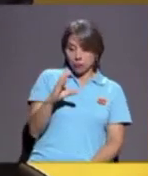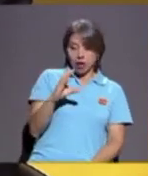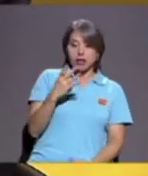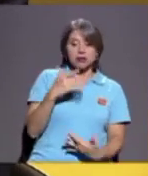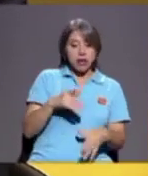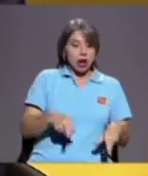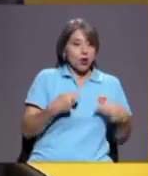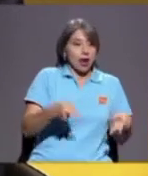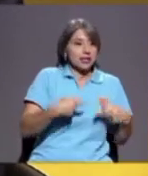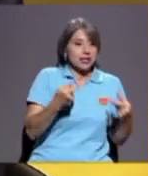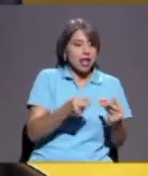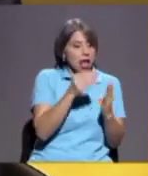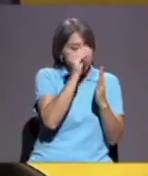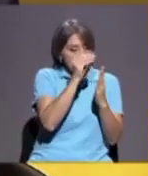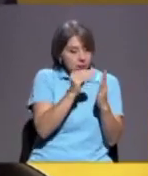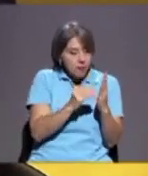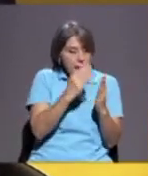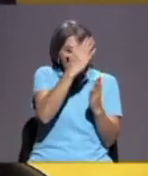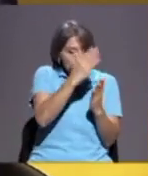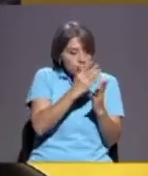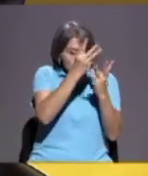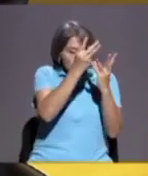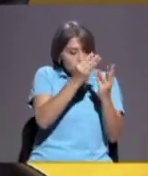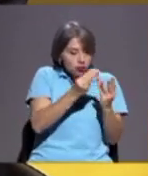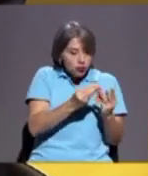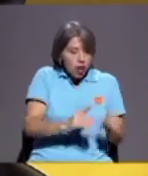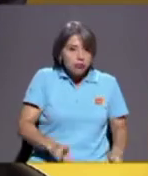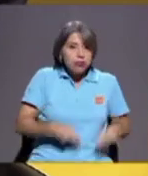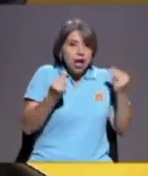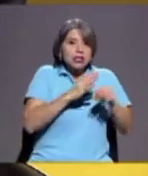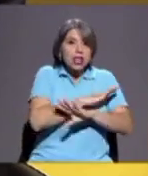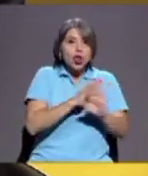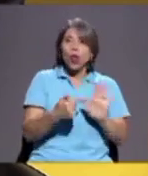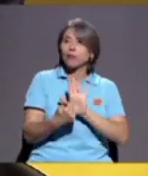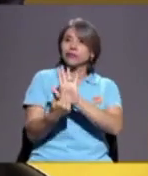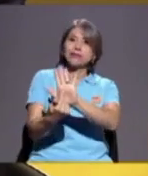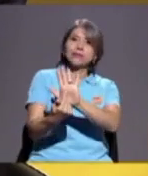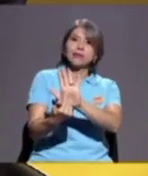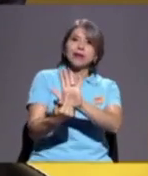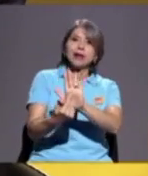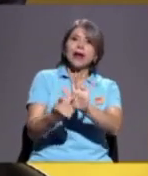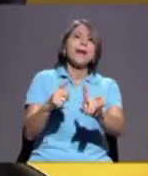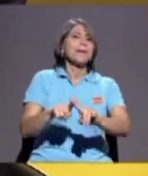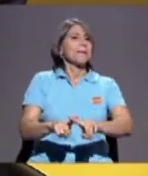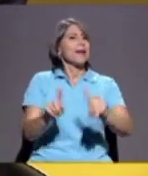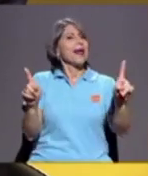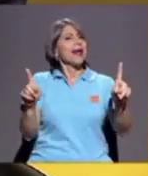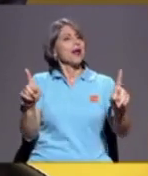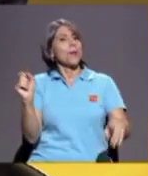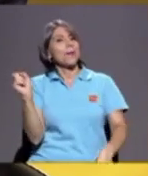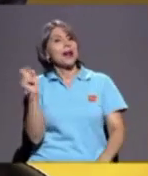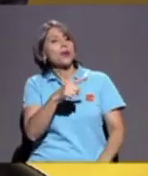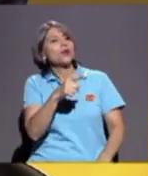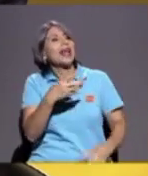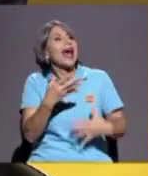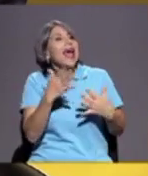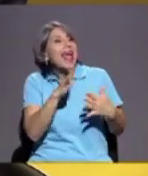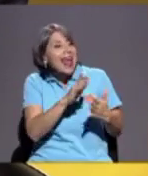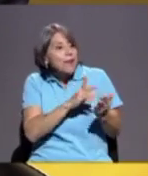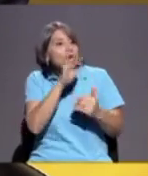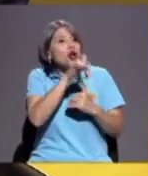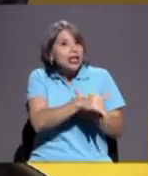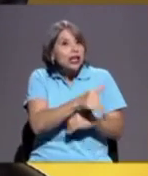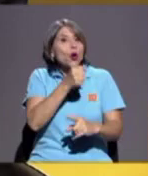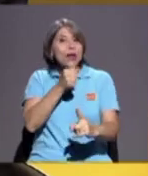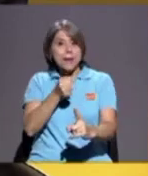financieros, el balance de situación, etcétera, lo gasté absolutamente todo. Pero a la pregunta, ¿qué impacto tuvo eso